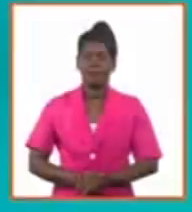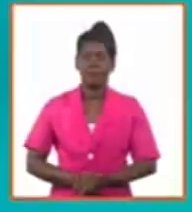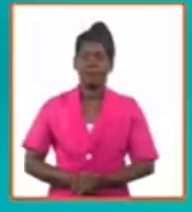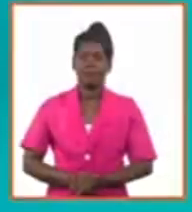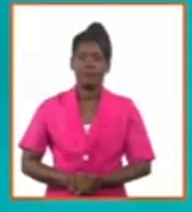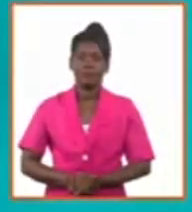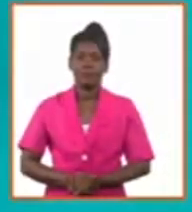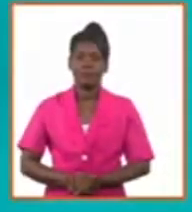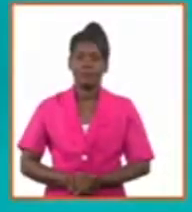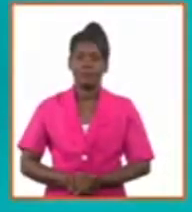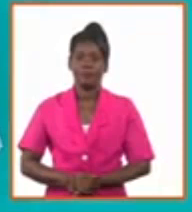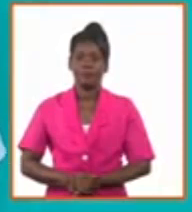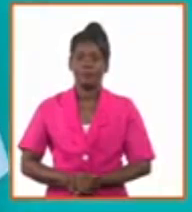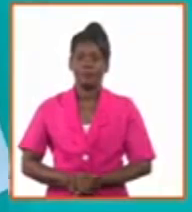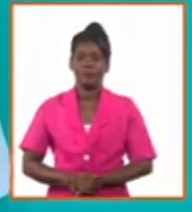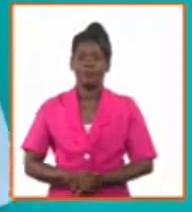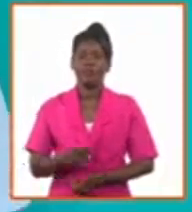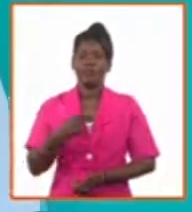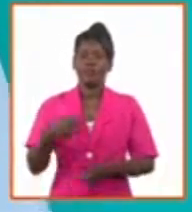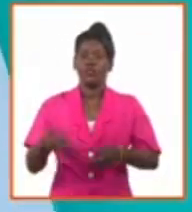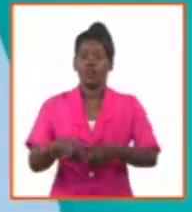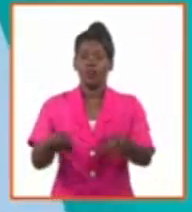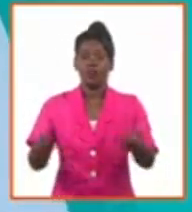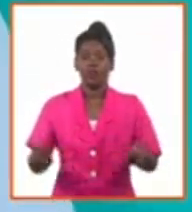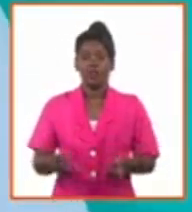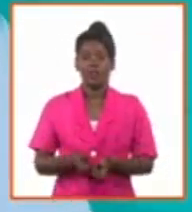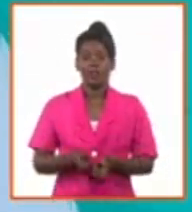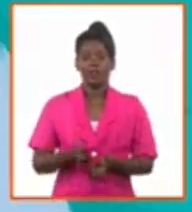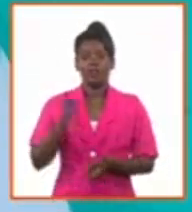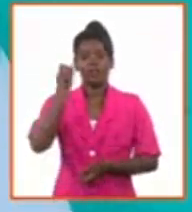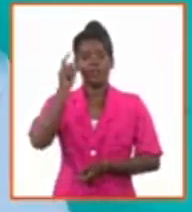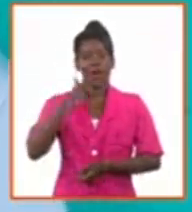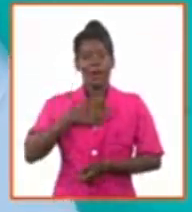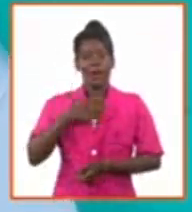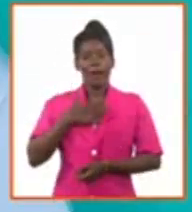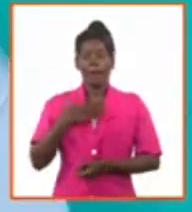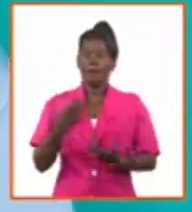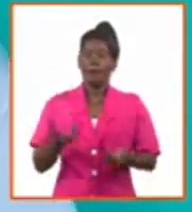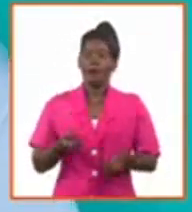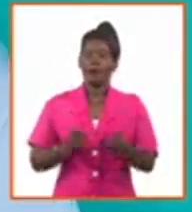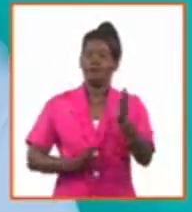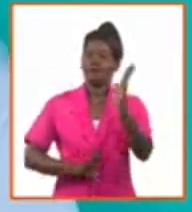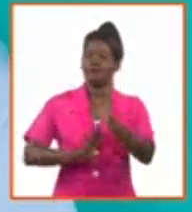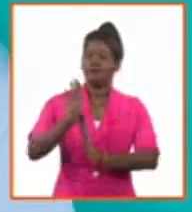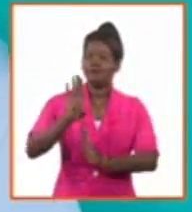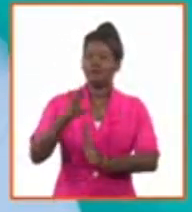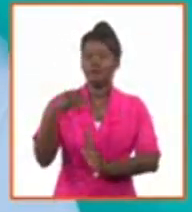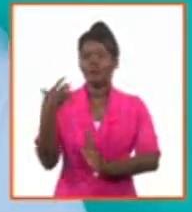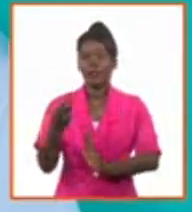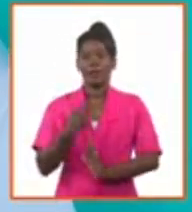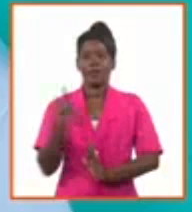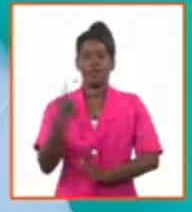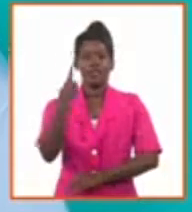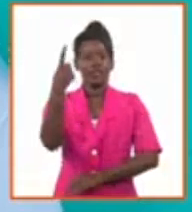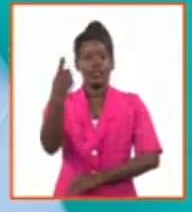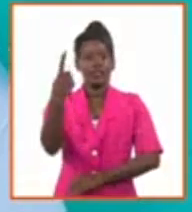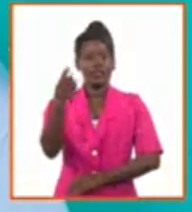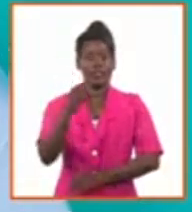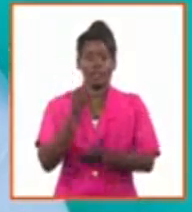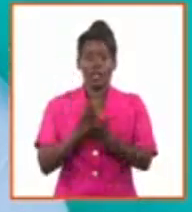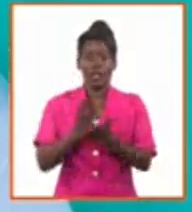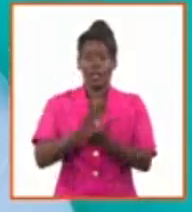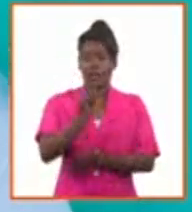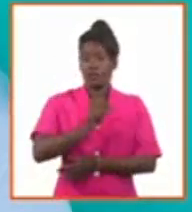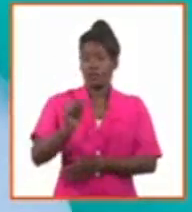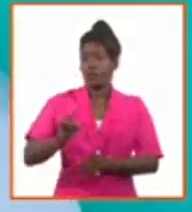los problemas fundamentales de nuestra organización, un congreso que esté al acorde, ¿no?, de las necesidades que nosotros